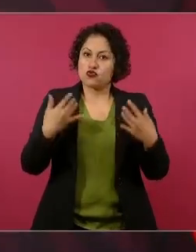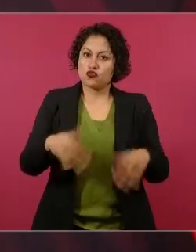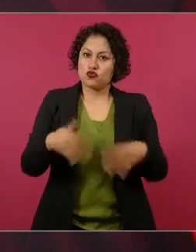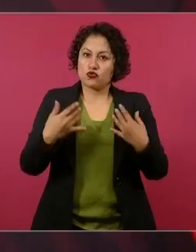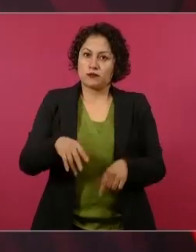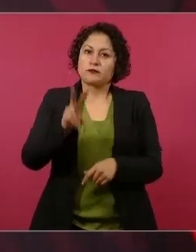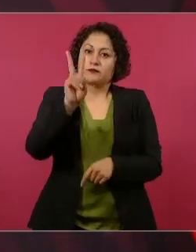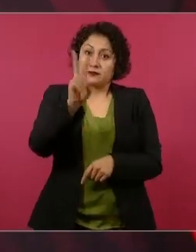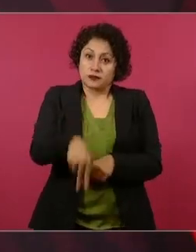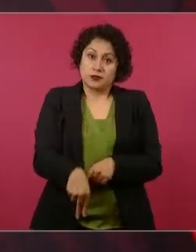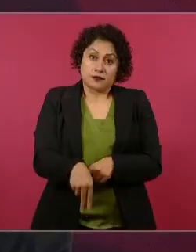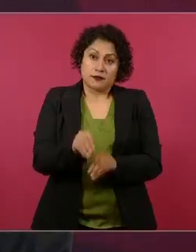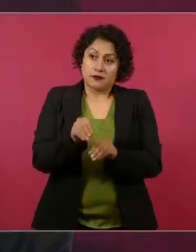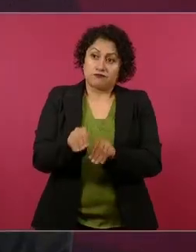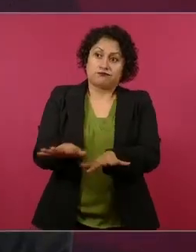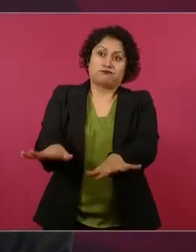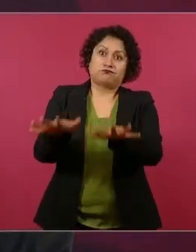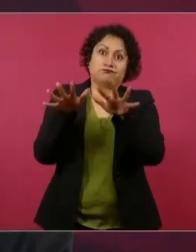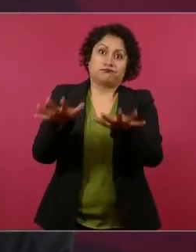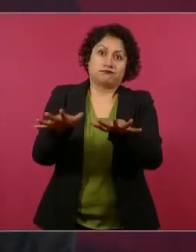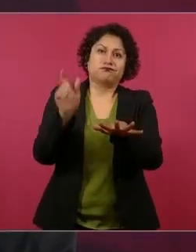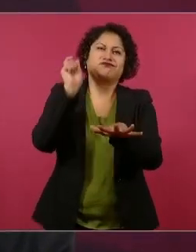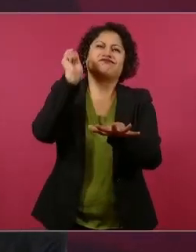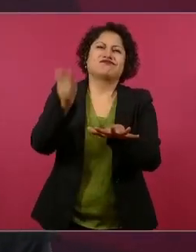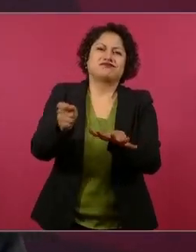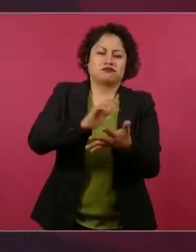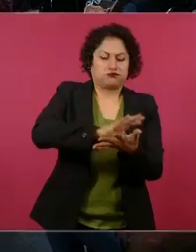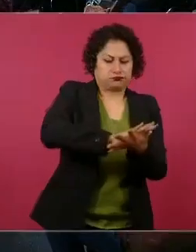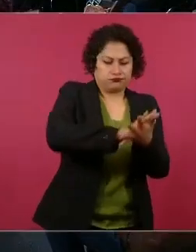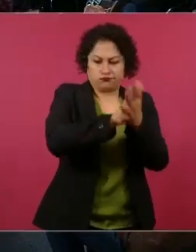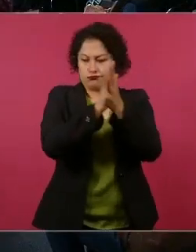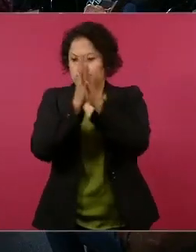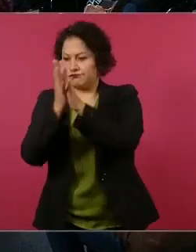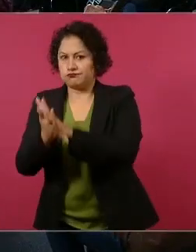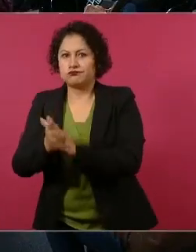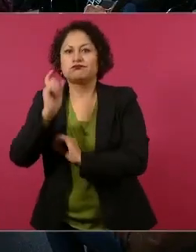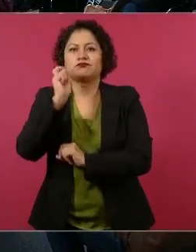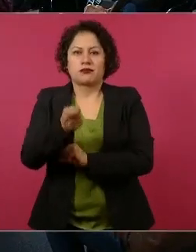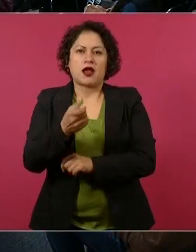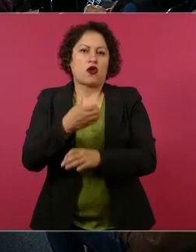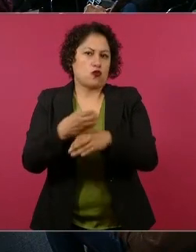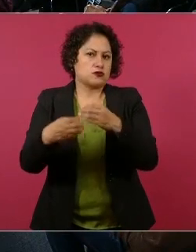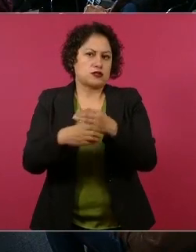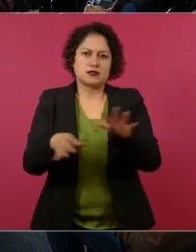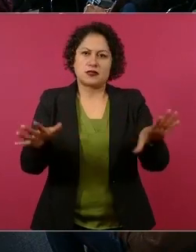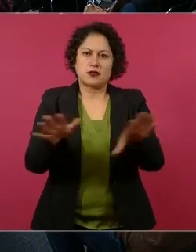es una transformación. Las cosas están cambiando. ¿A quién más nombraron?